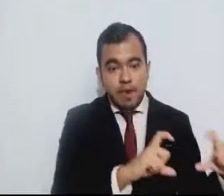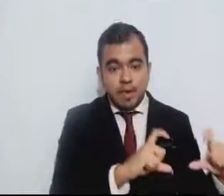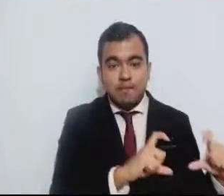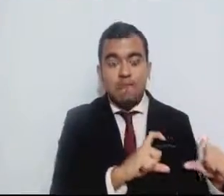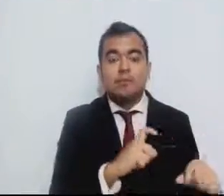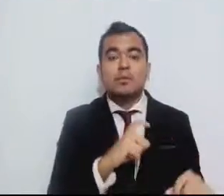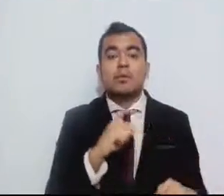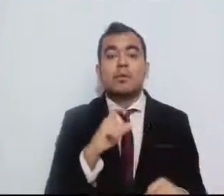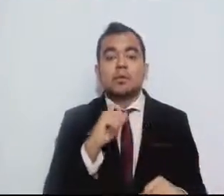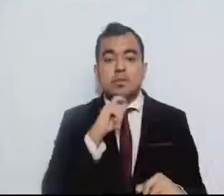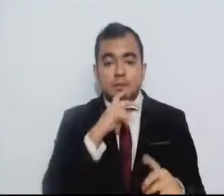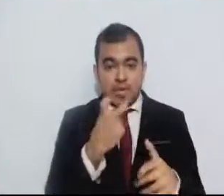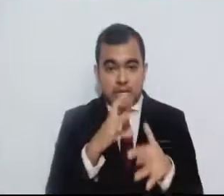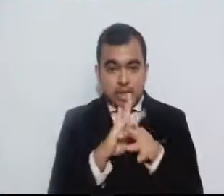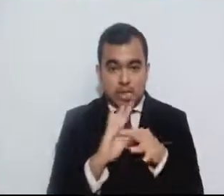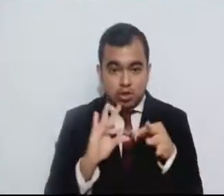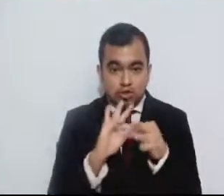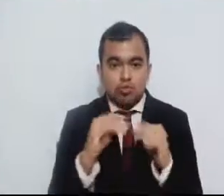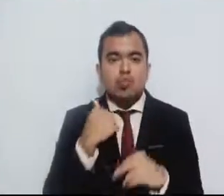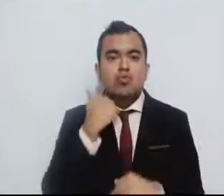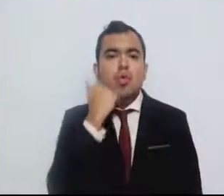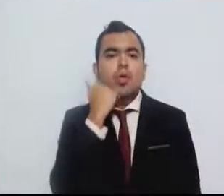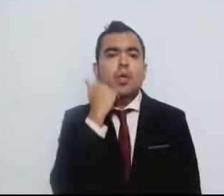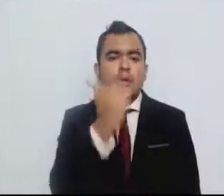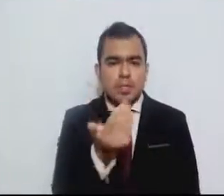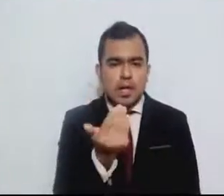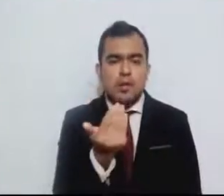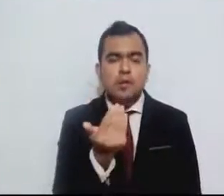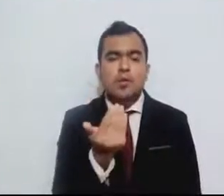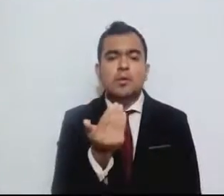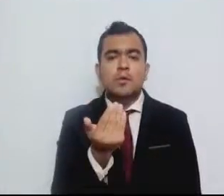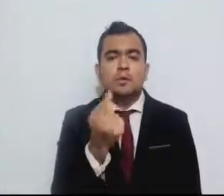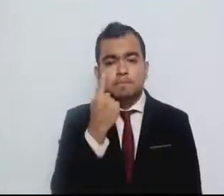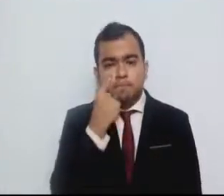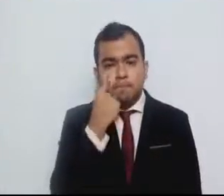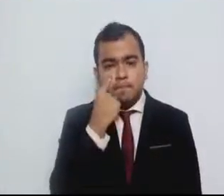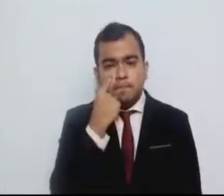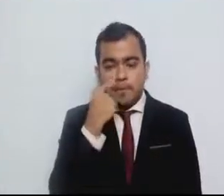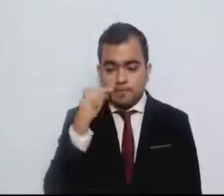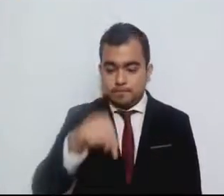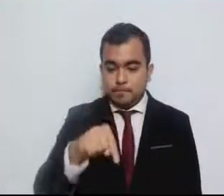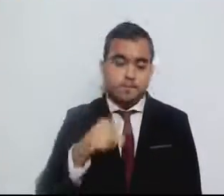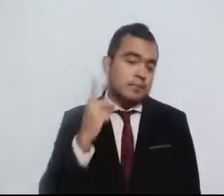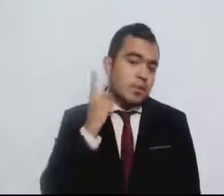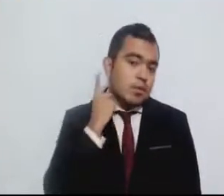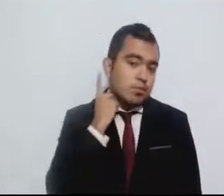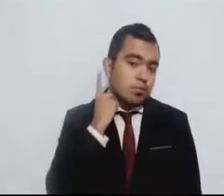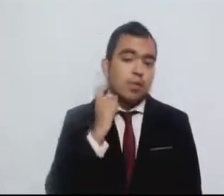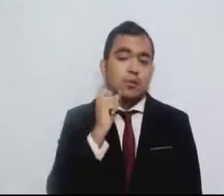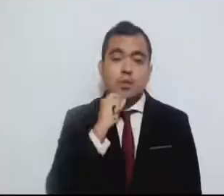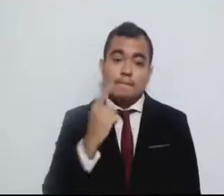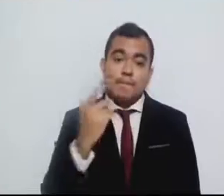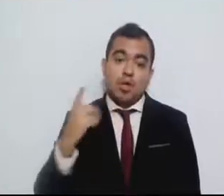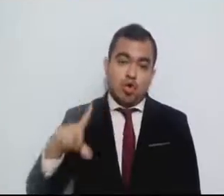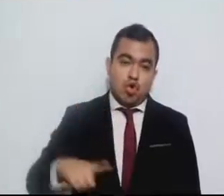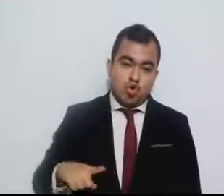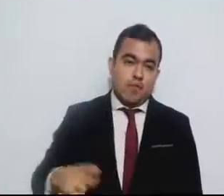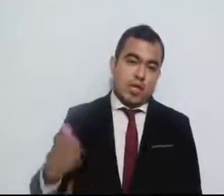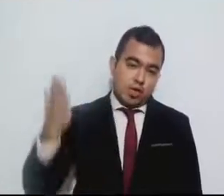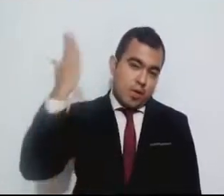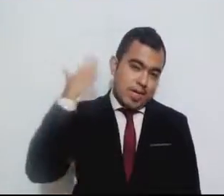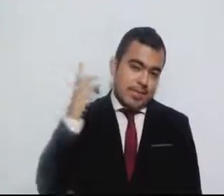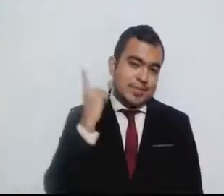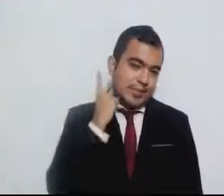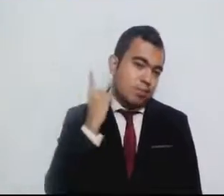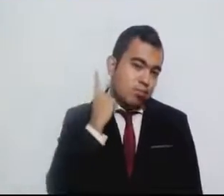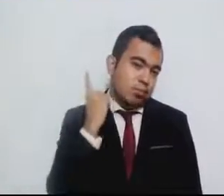alguna manera lo que se ha visto en esta legislatura y en la pasada por lo menos es que nos